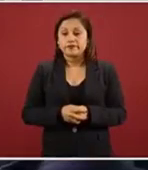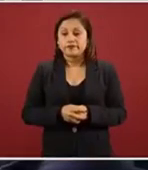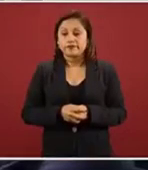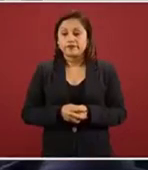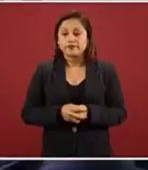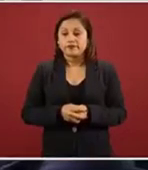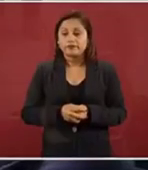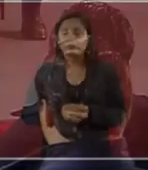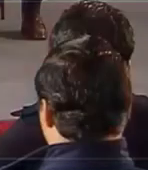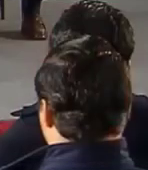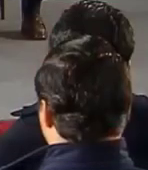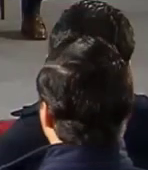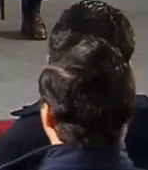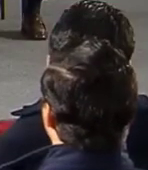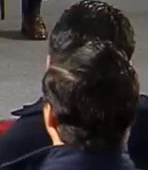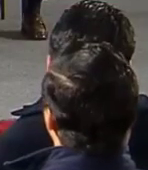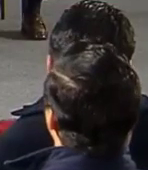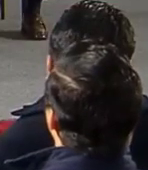incriminar